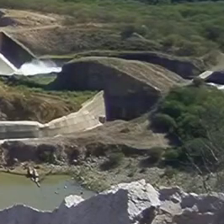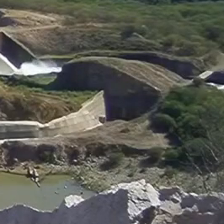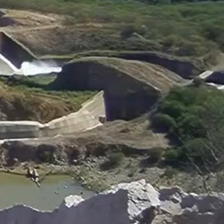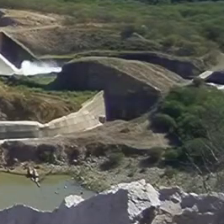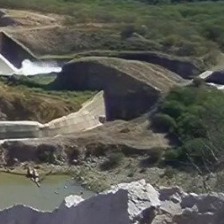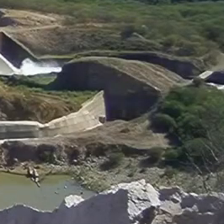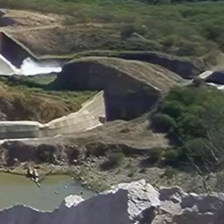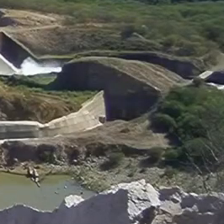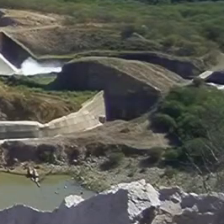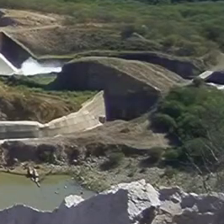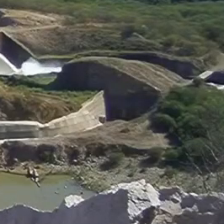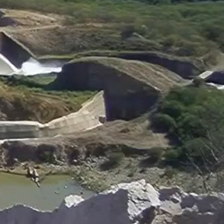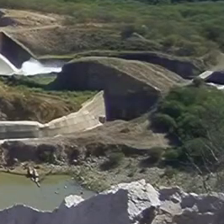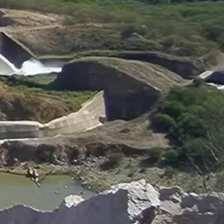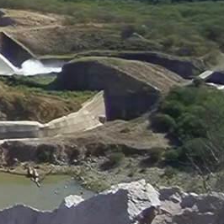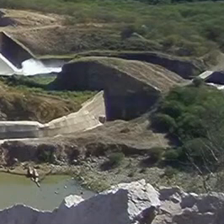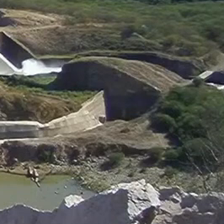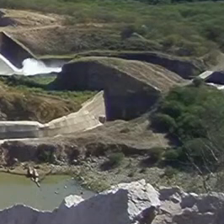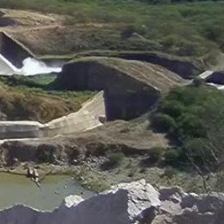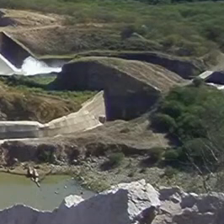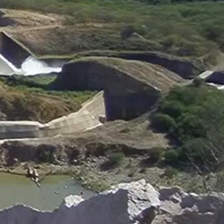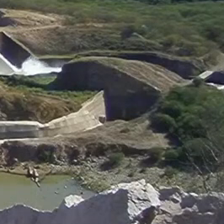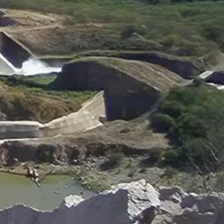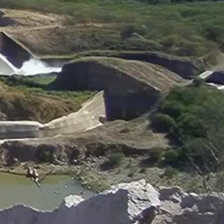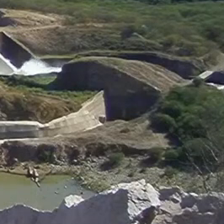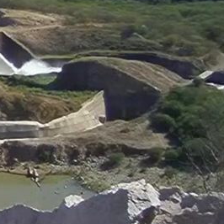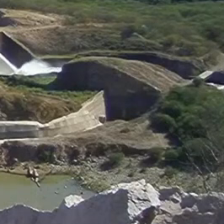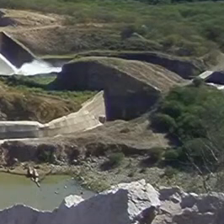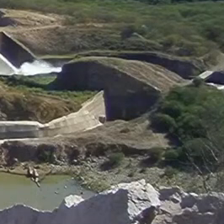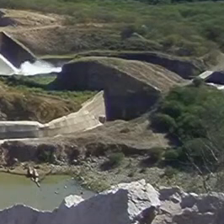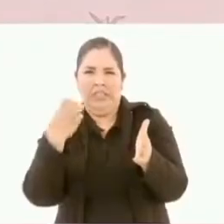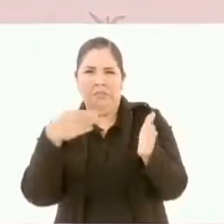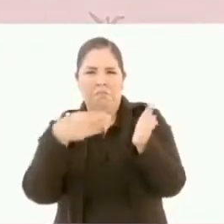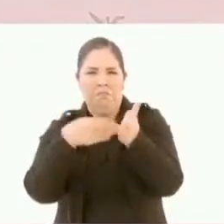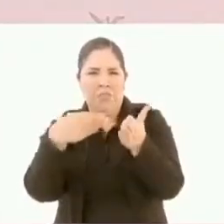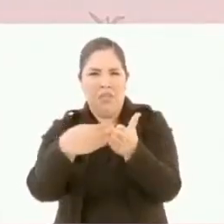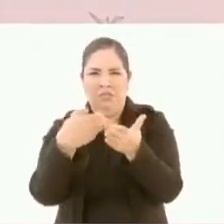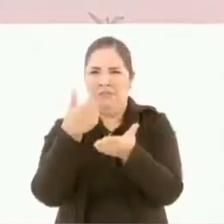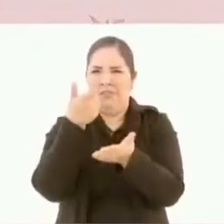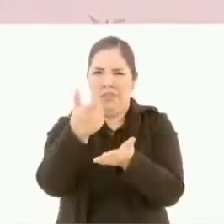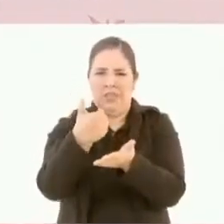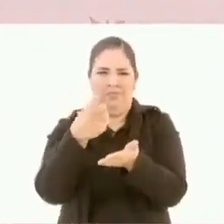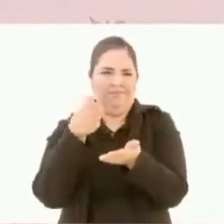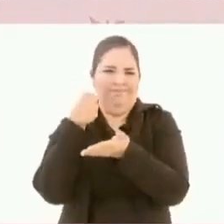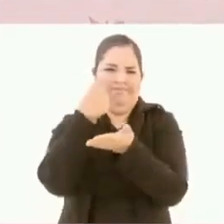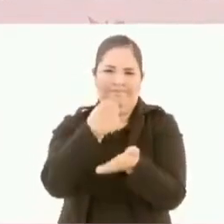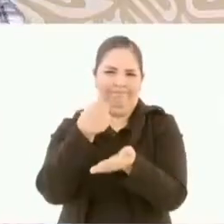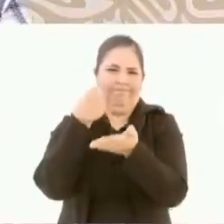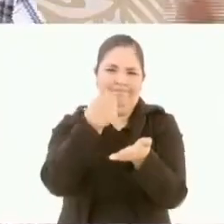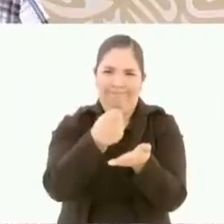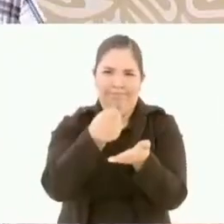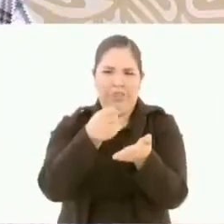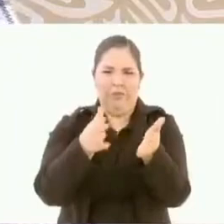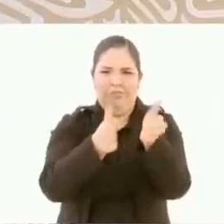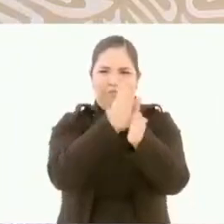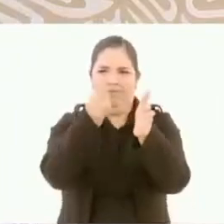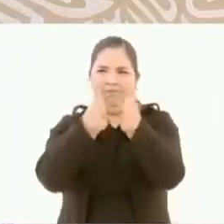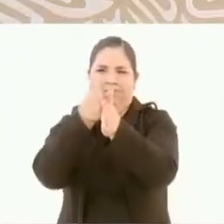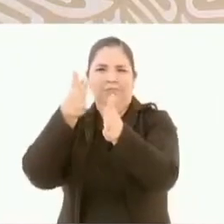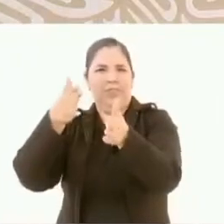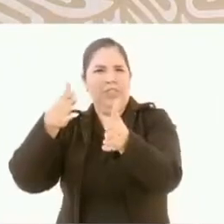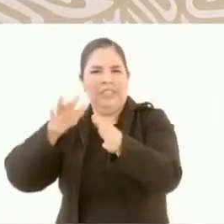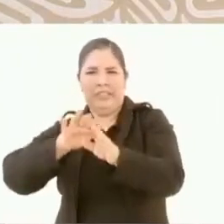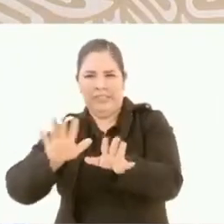casi, además de los 3.500 millones de pesos directamente en todo lo que es la infraestructura